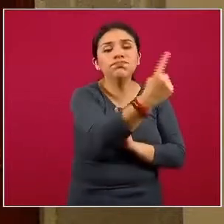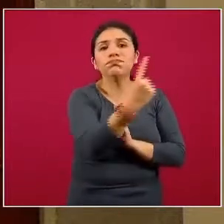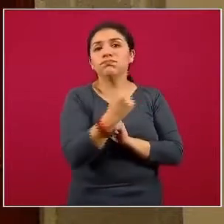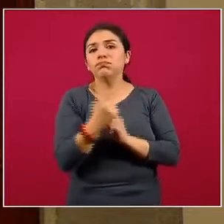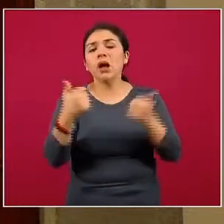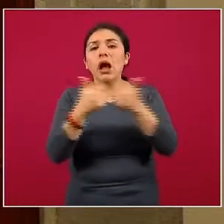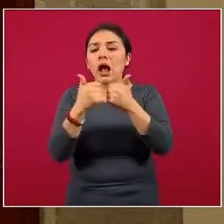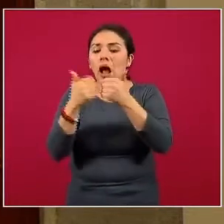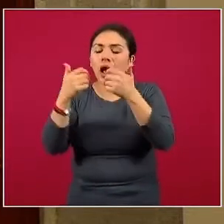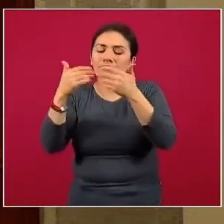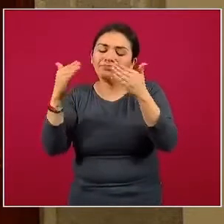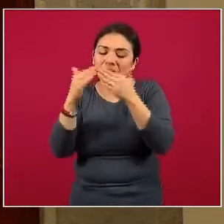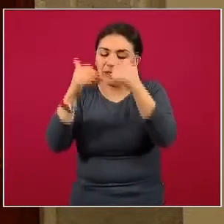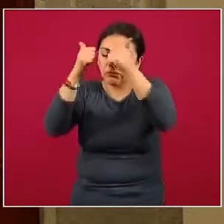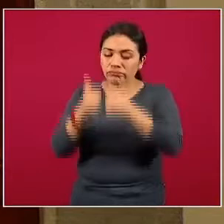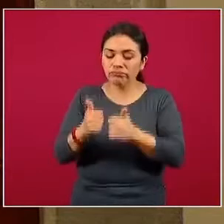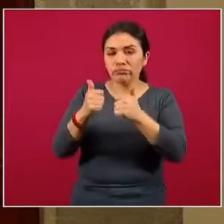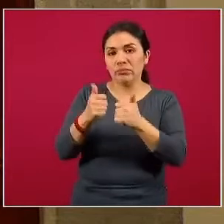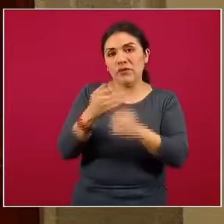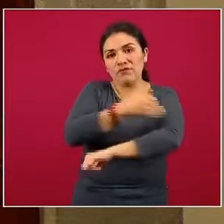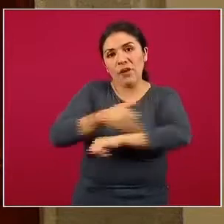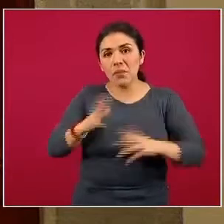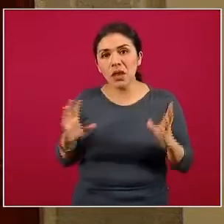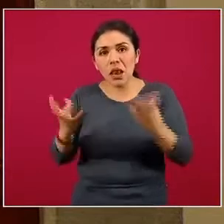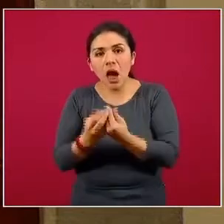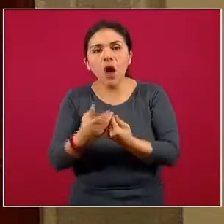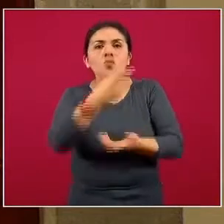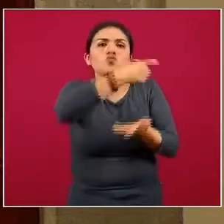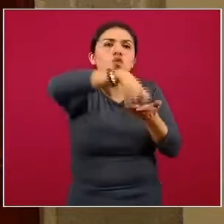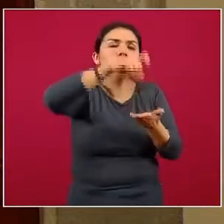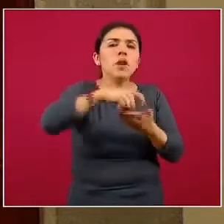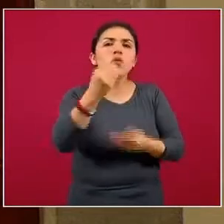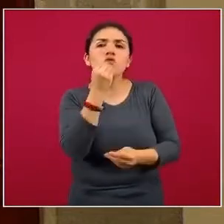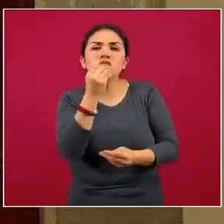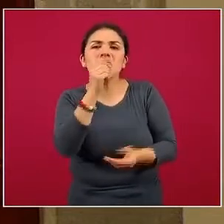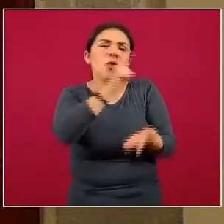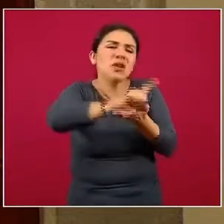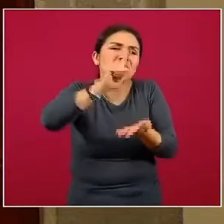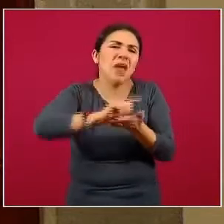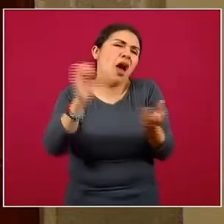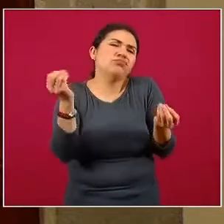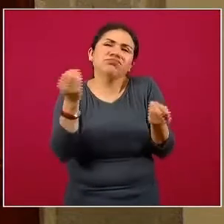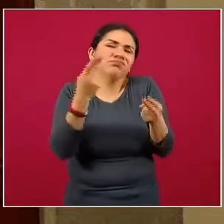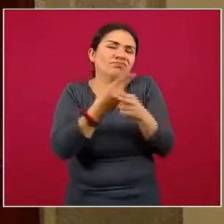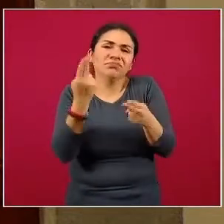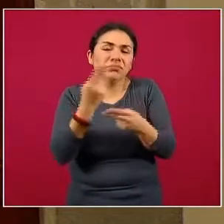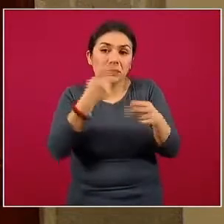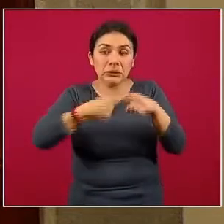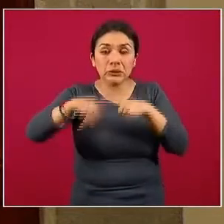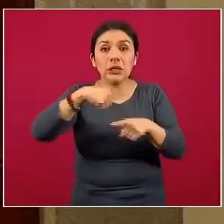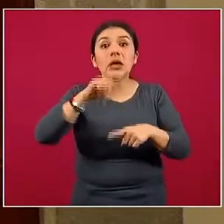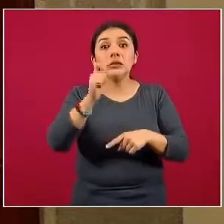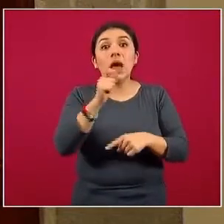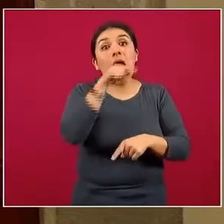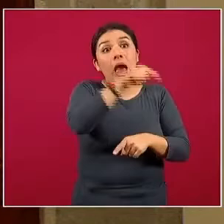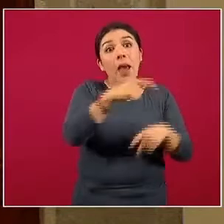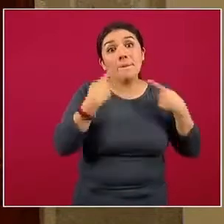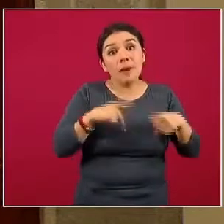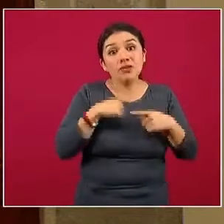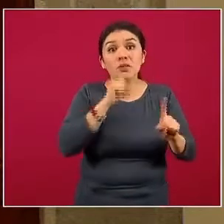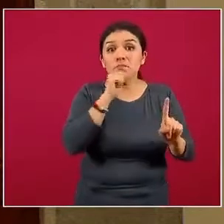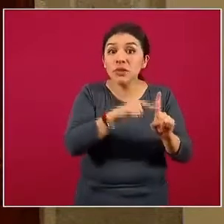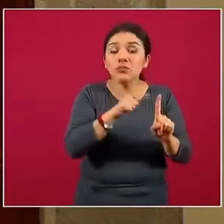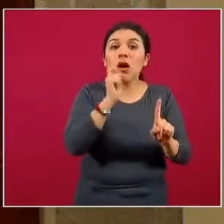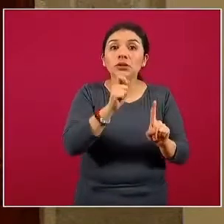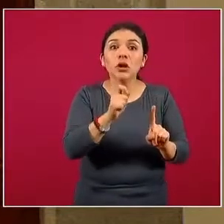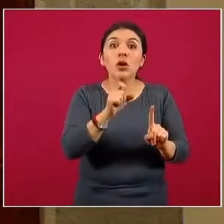por estos insumos alimenticios o de limpieza o de otro tipo, y que lógicamente además esta persona sea